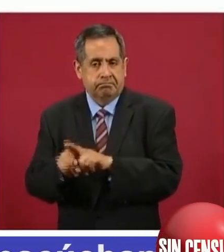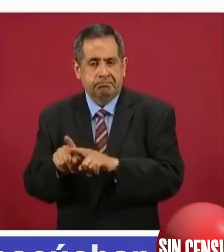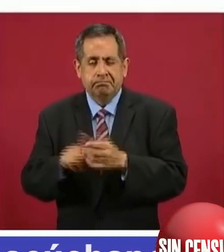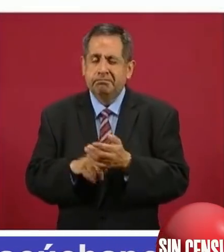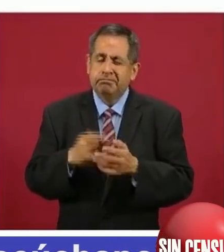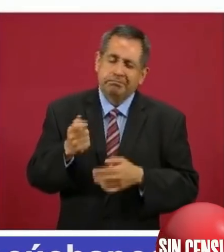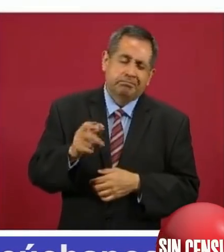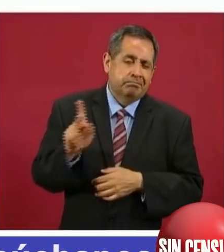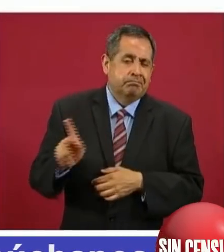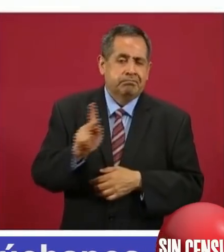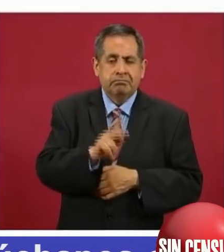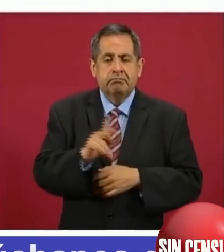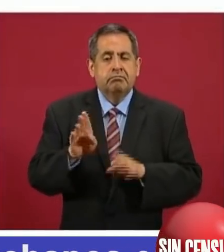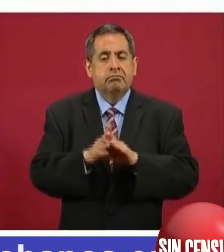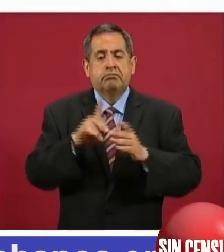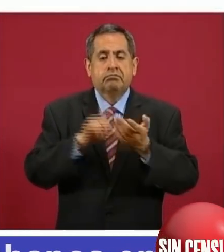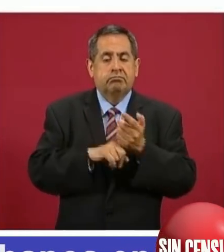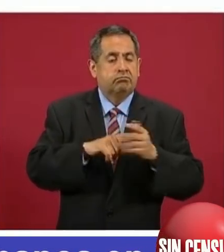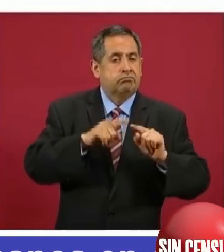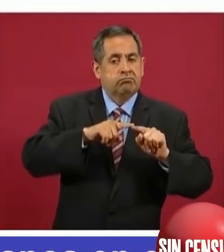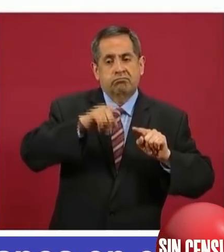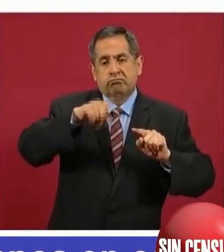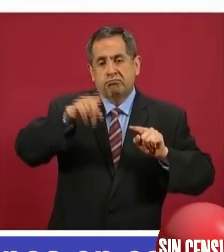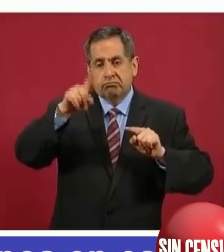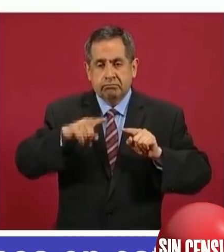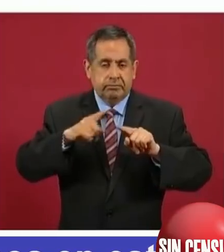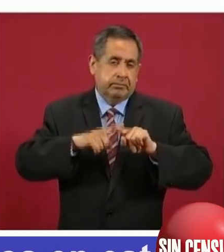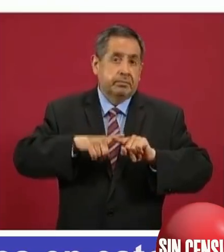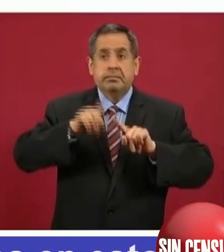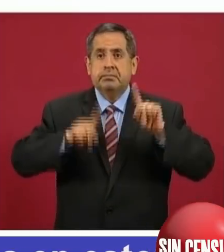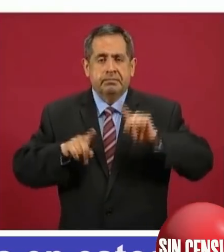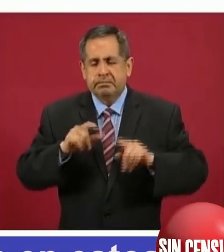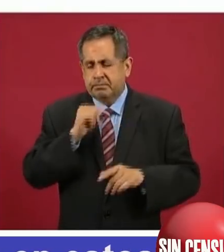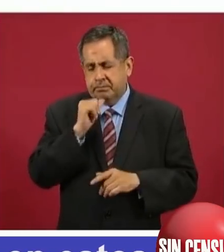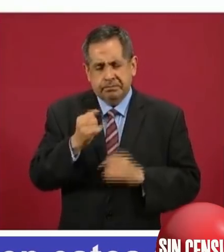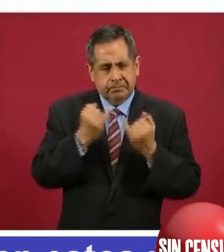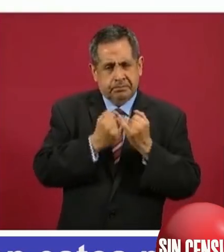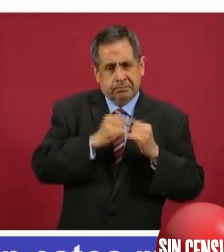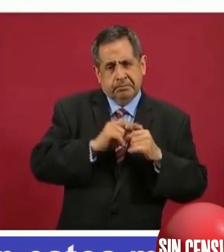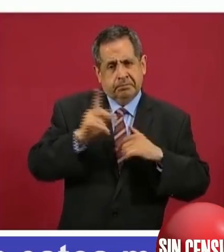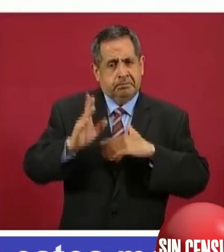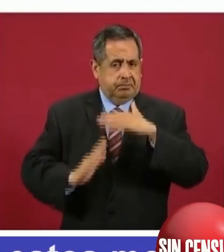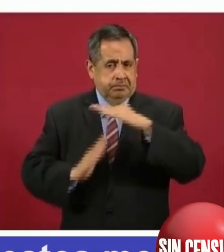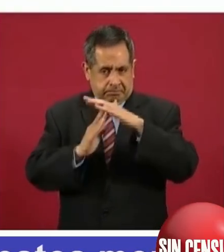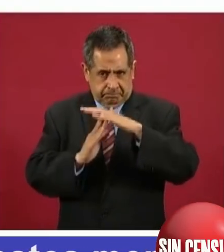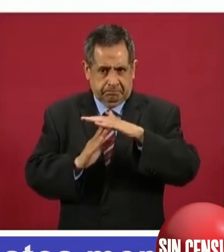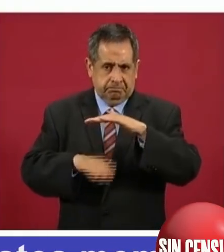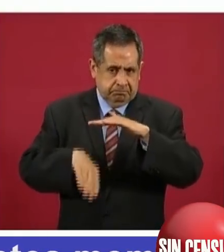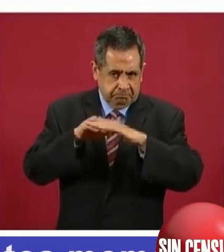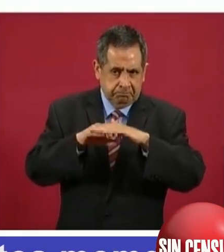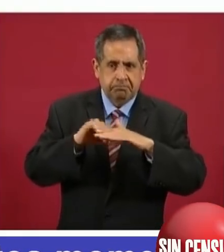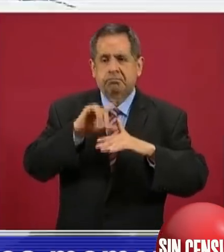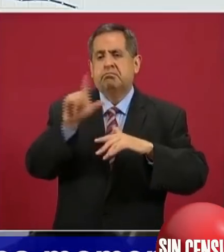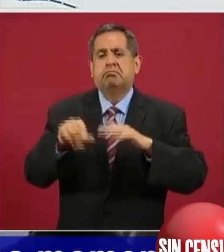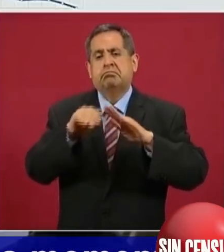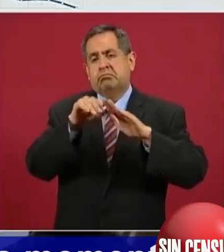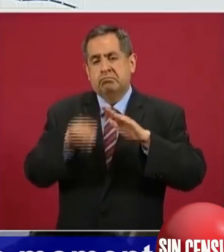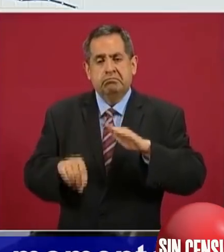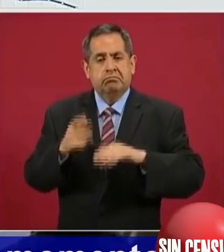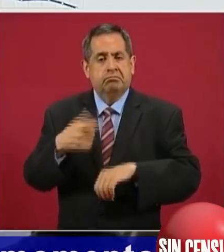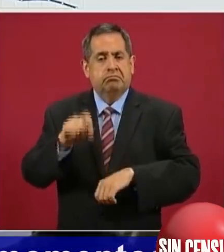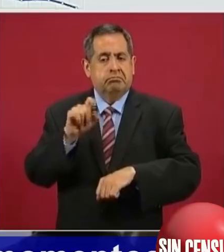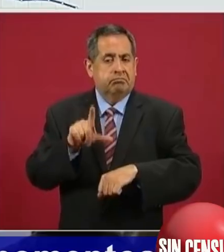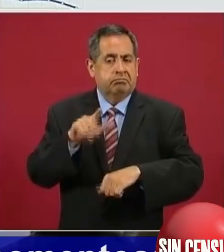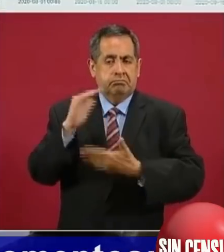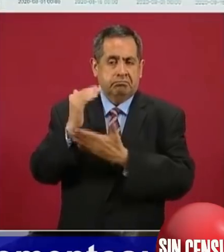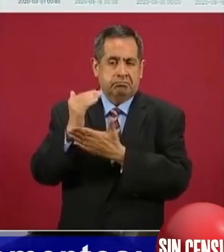muy parecido es porque la forma general de la curva no tiene tantas variaciones, llegó a un punto máximo y posteriormente desde la semana 27 se